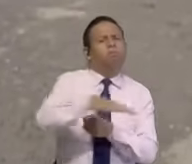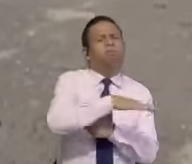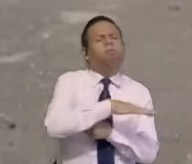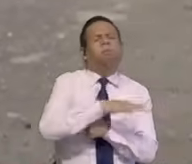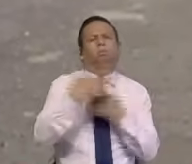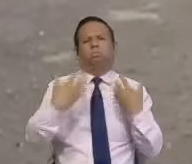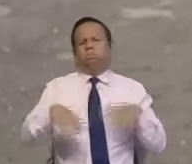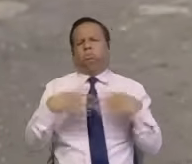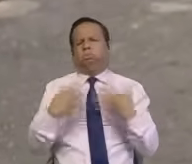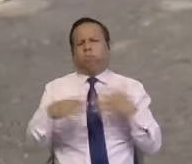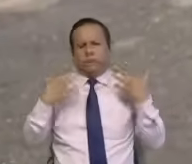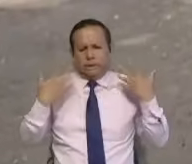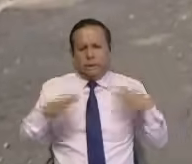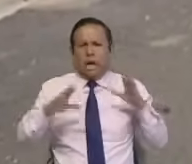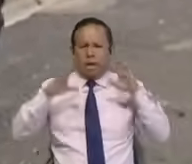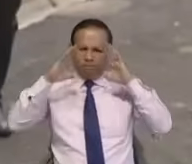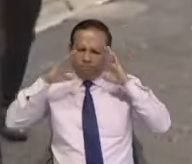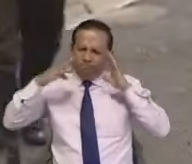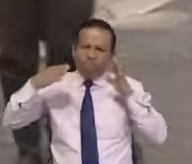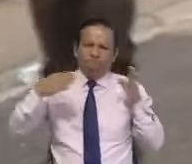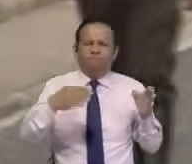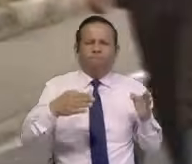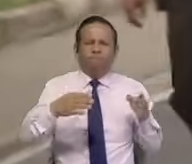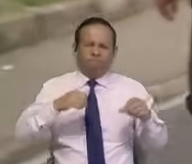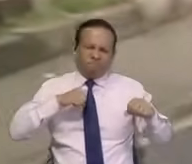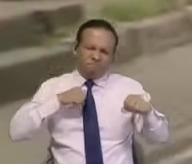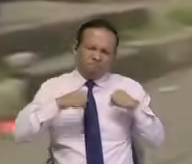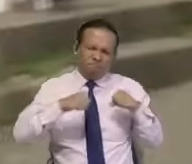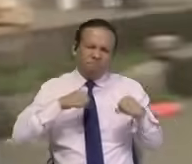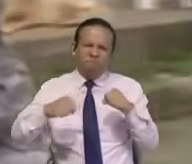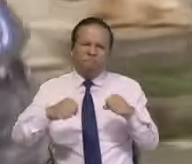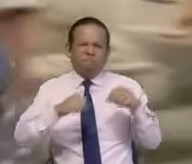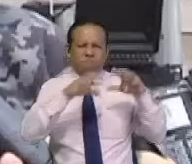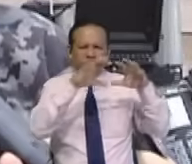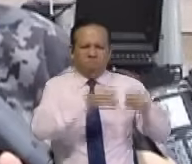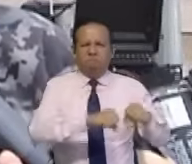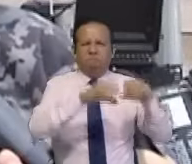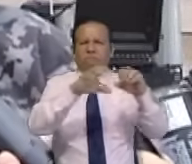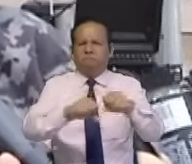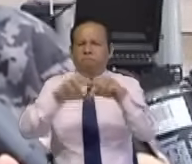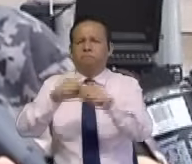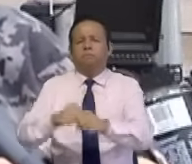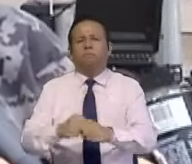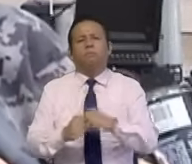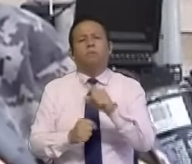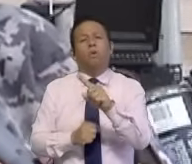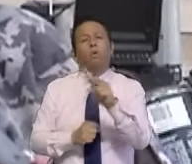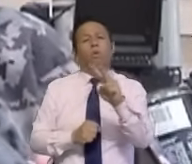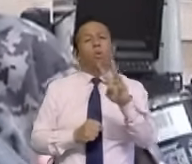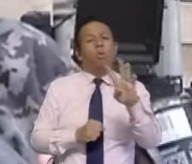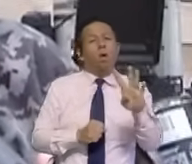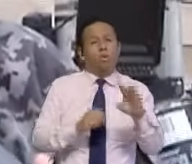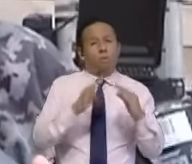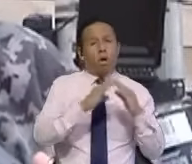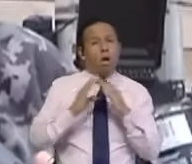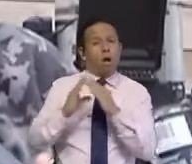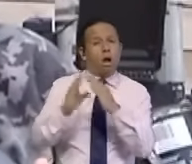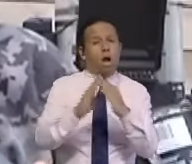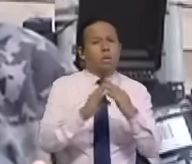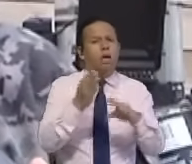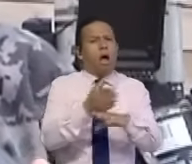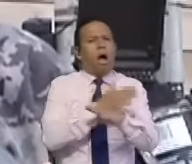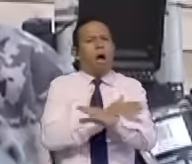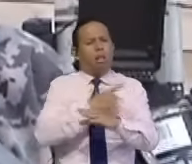amplios resultados en acciones antisecuestros. Tenemos 124 casas que han sido desalojadas a